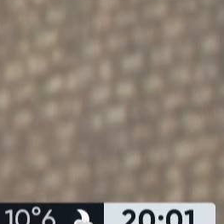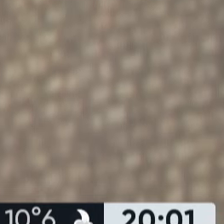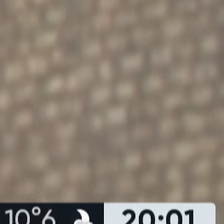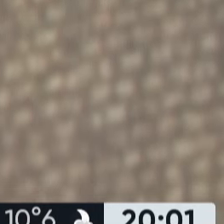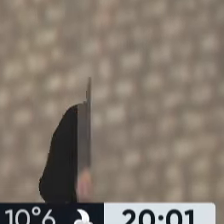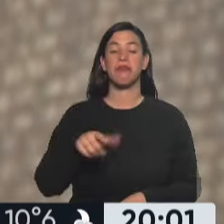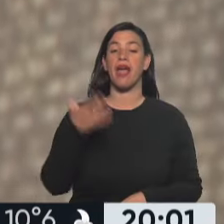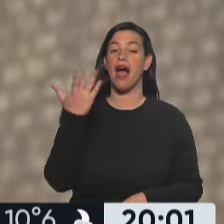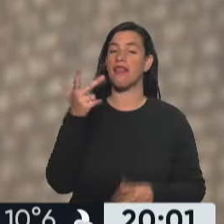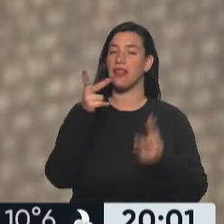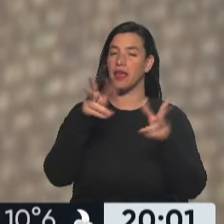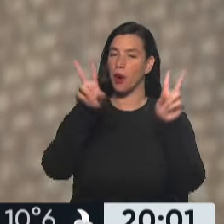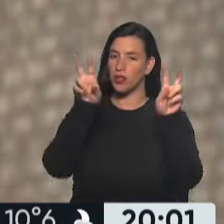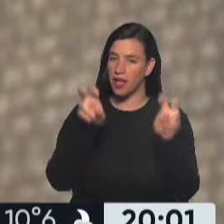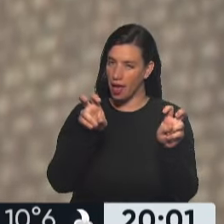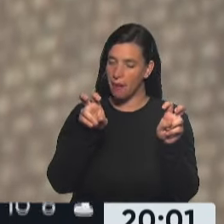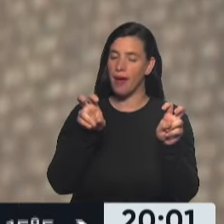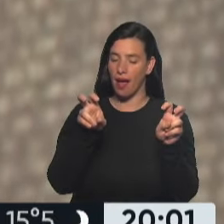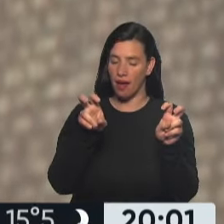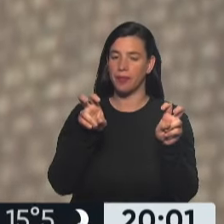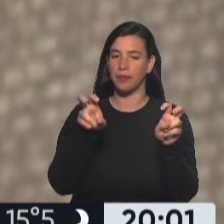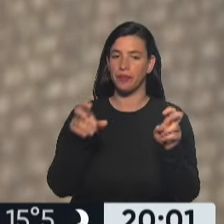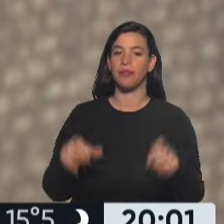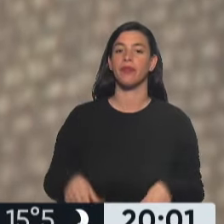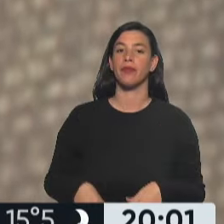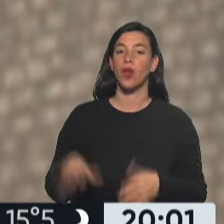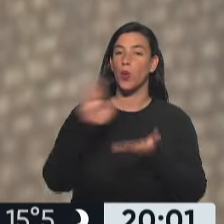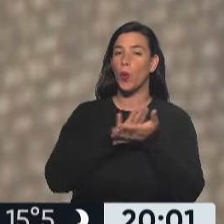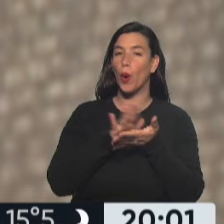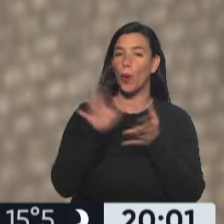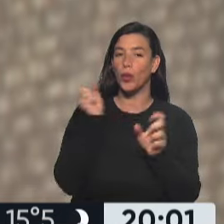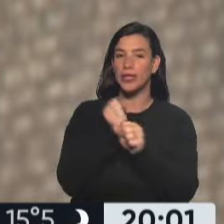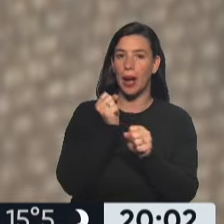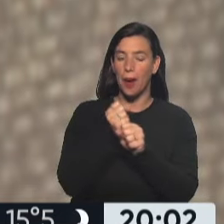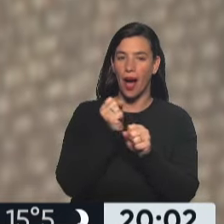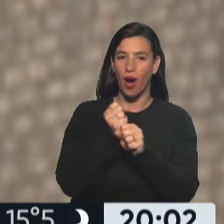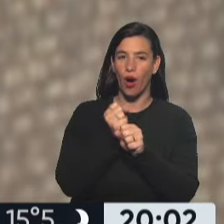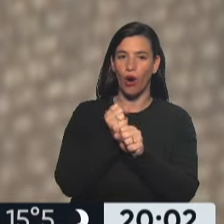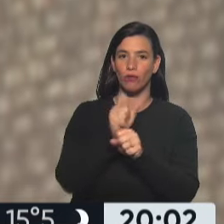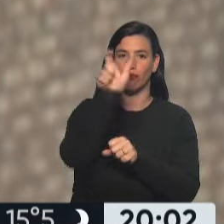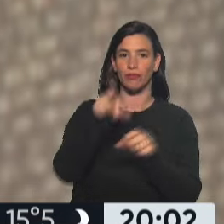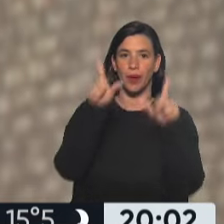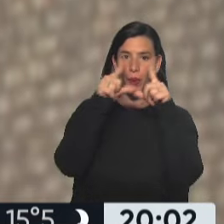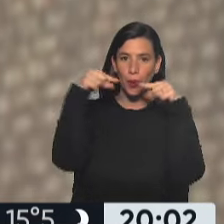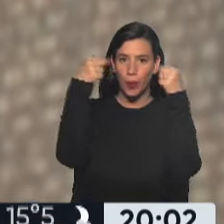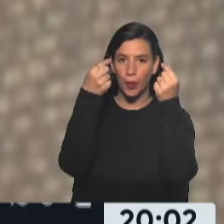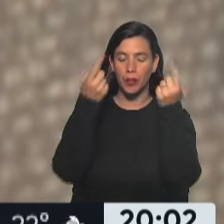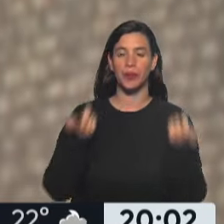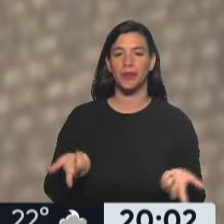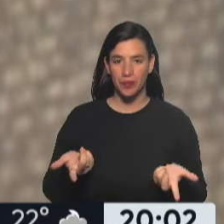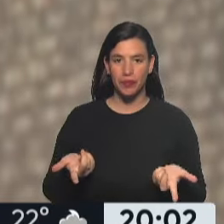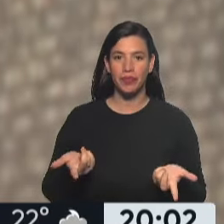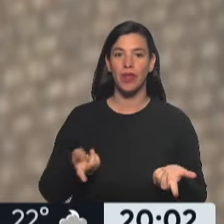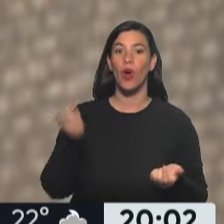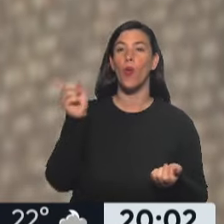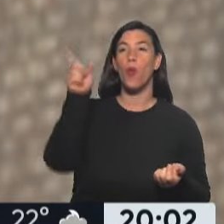Tema se lo habíamos adelantado en esta edición central de noticias, un nuevo trabajo de Alfredo Simón. Alfredo acaba de